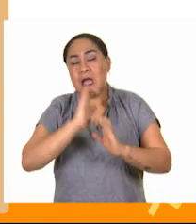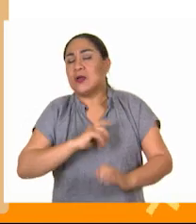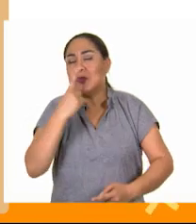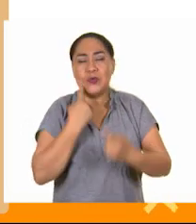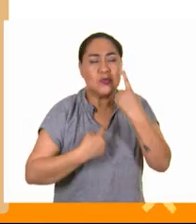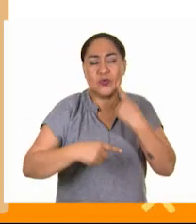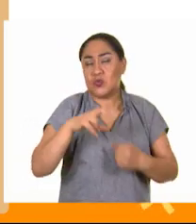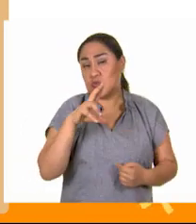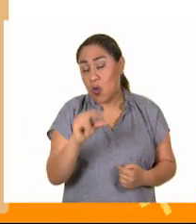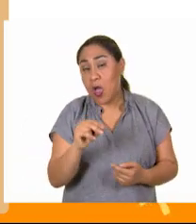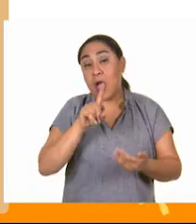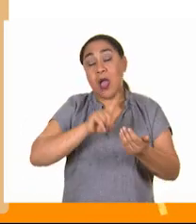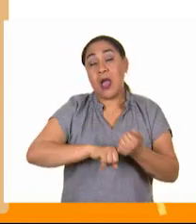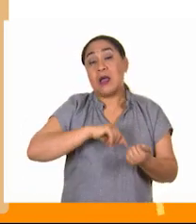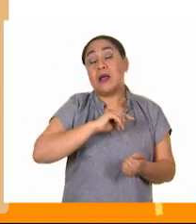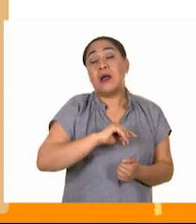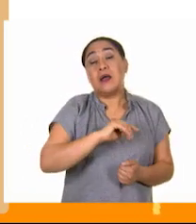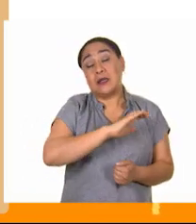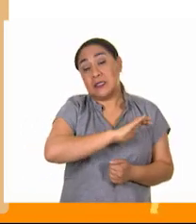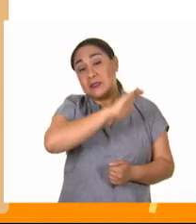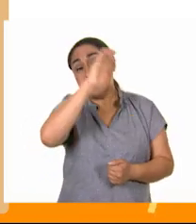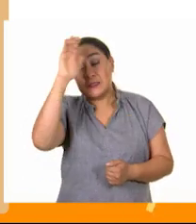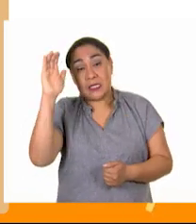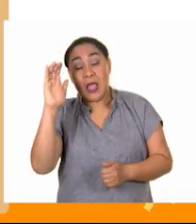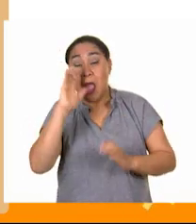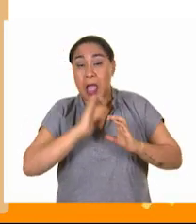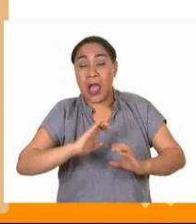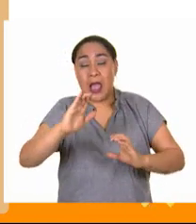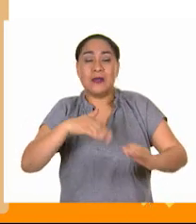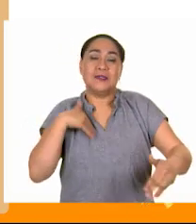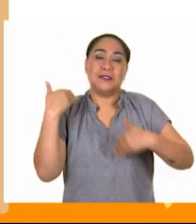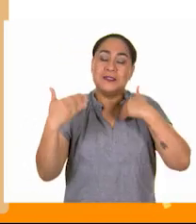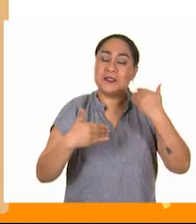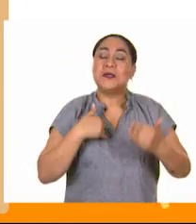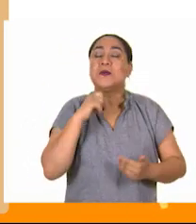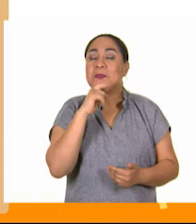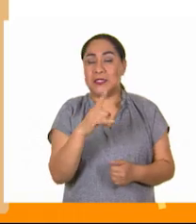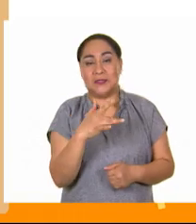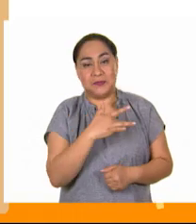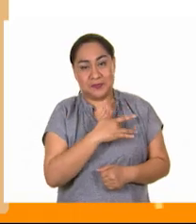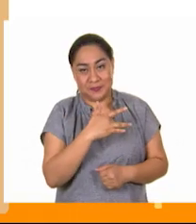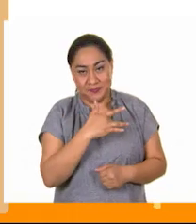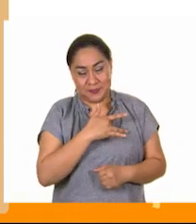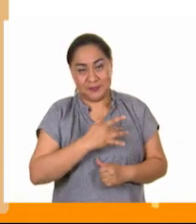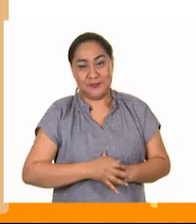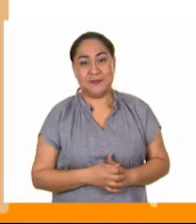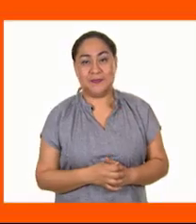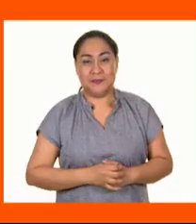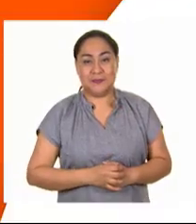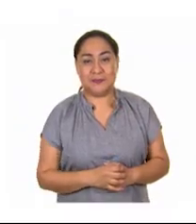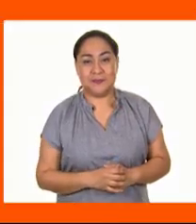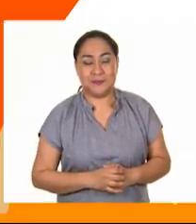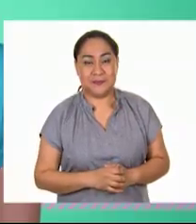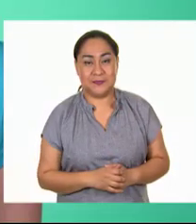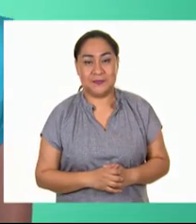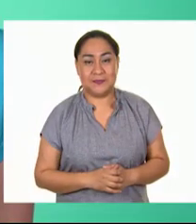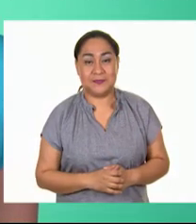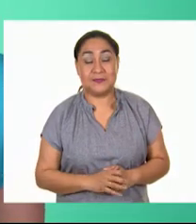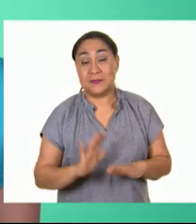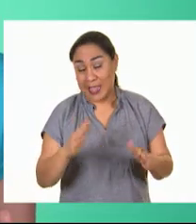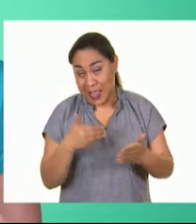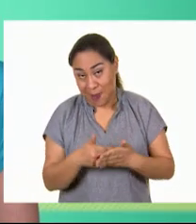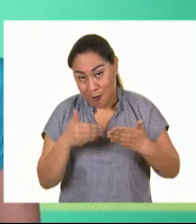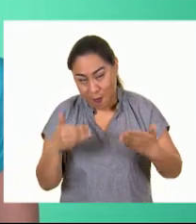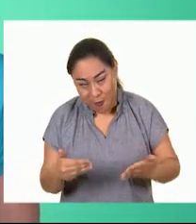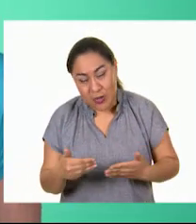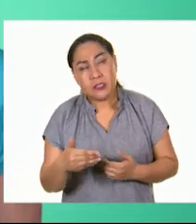llores, porque cantando se alegran, cielito lindo, los corazones. Ahora